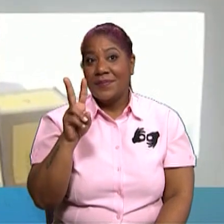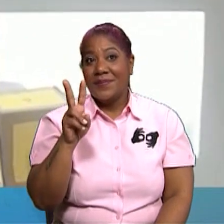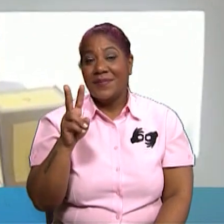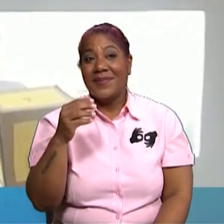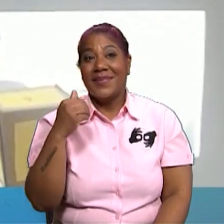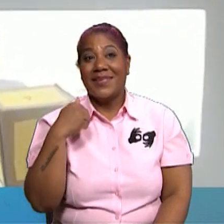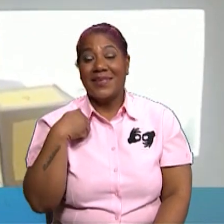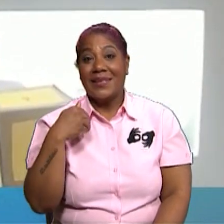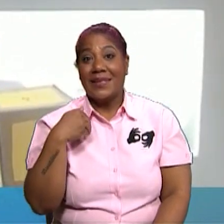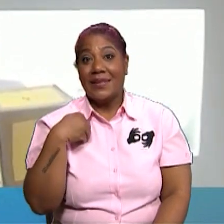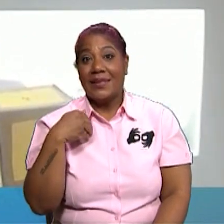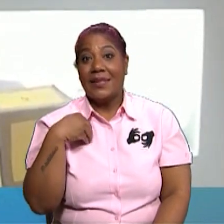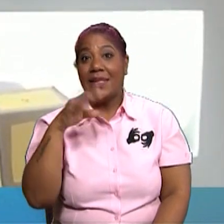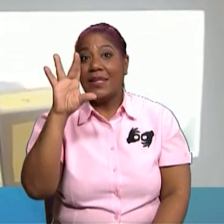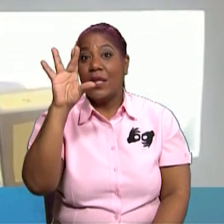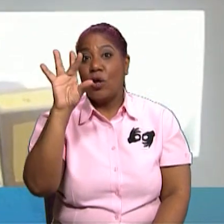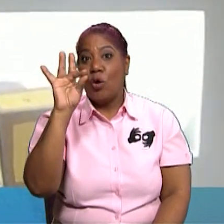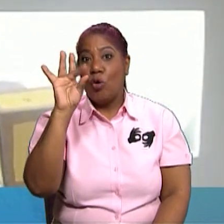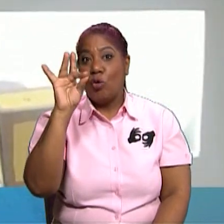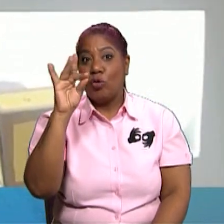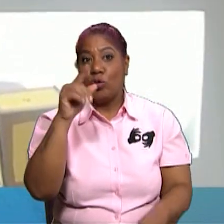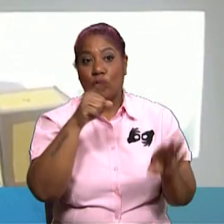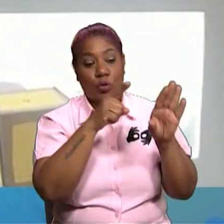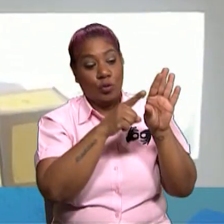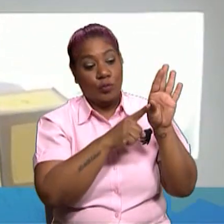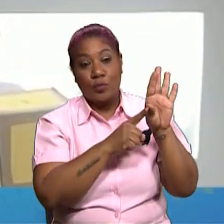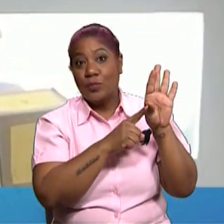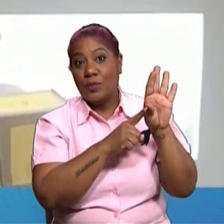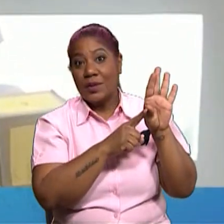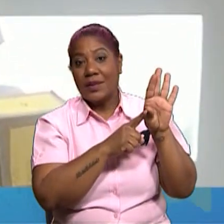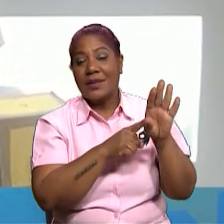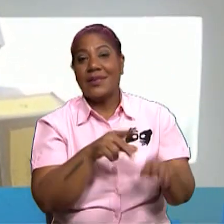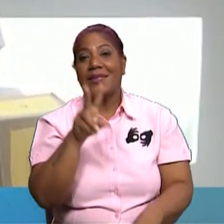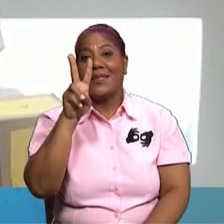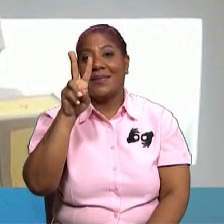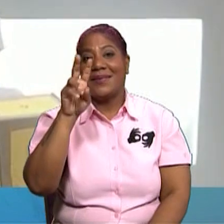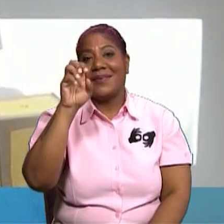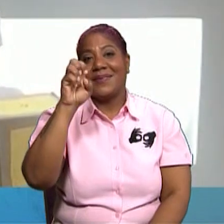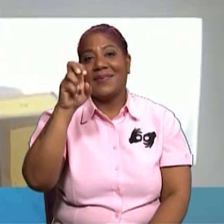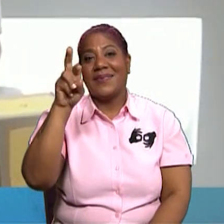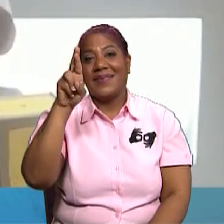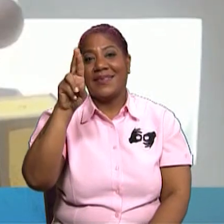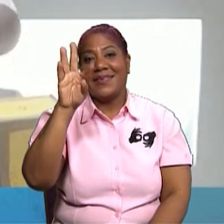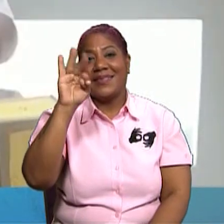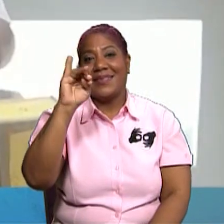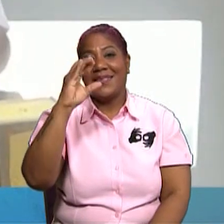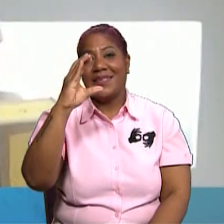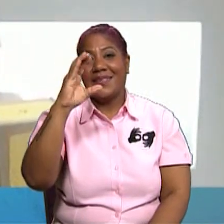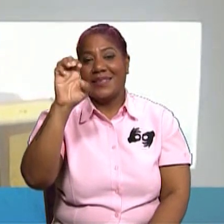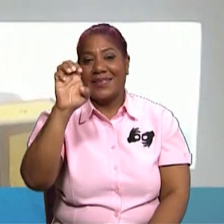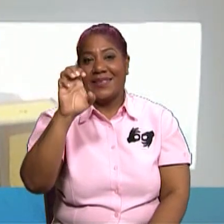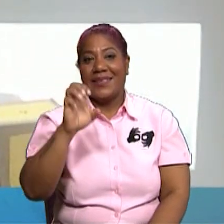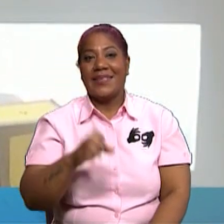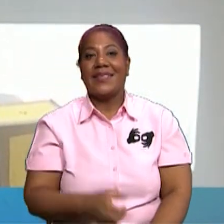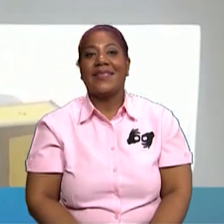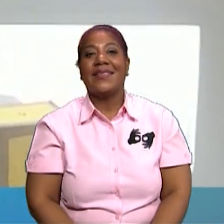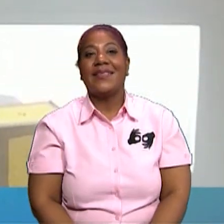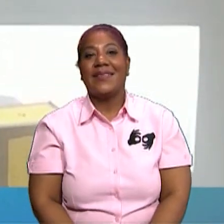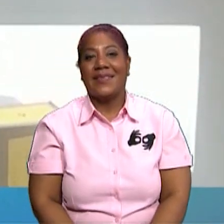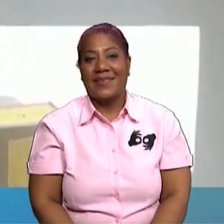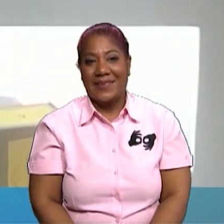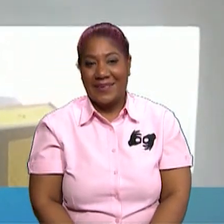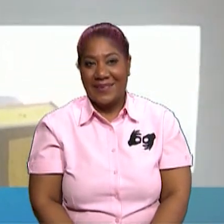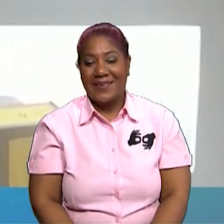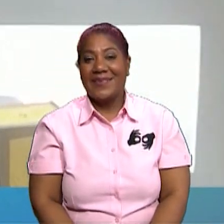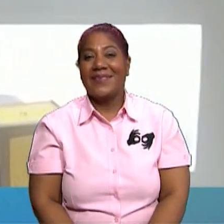Tiene 8 vértices. 1, 2, 3, 4, 5, 6,